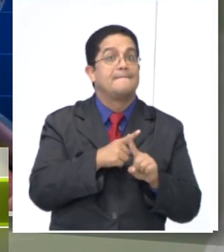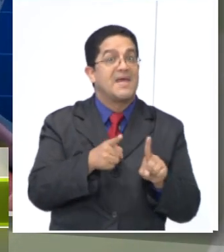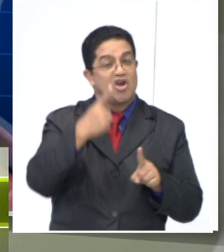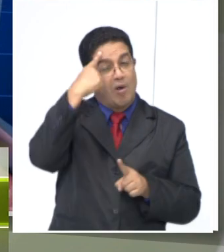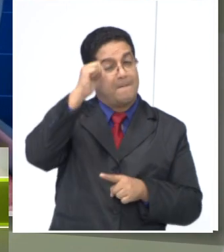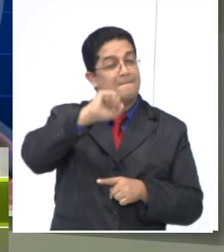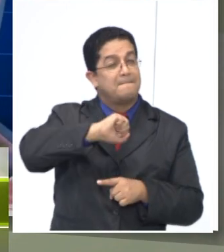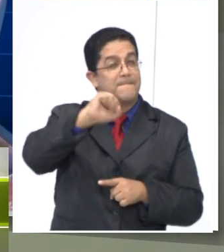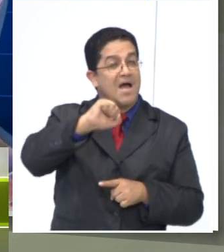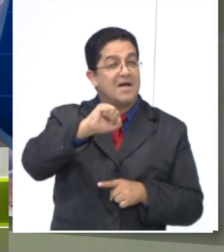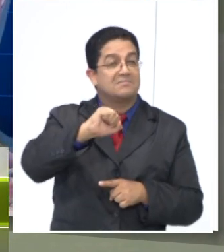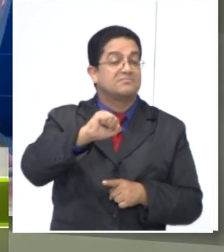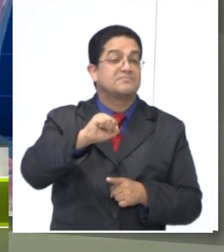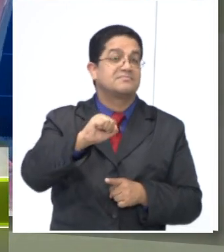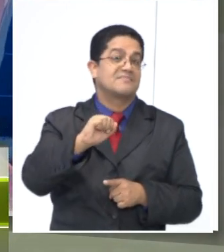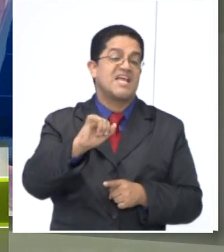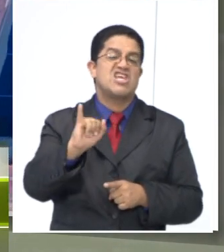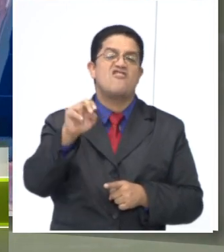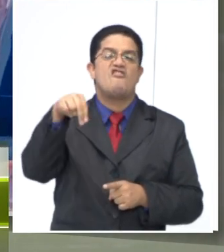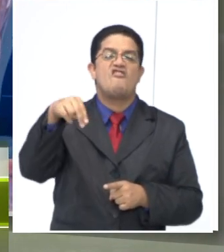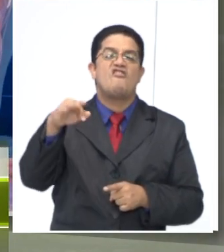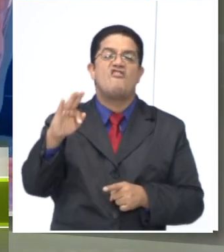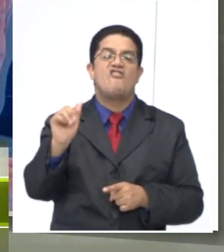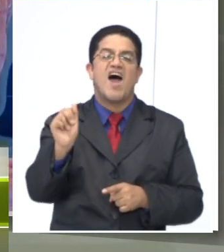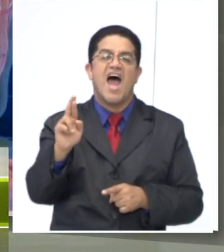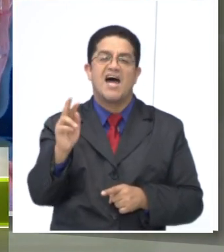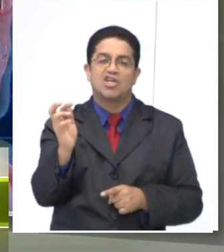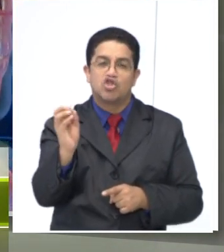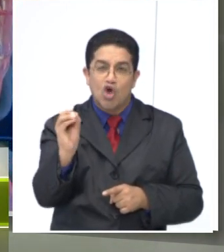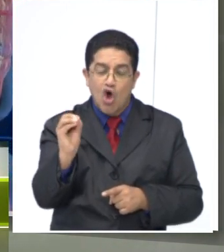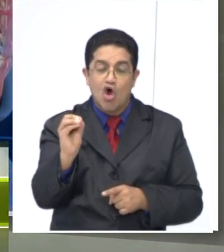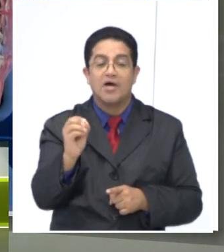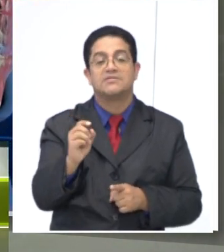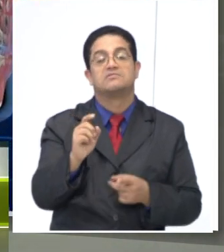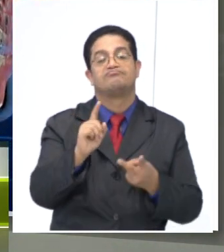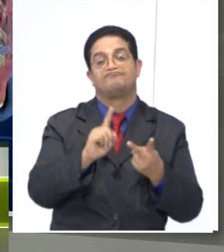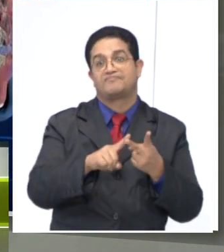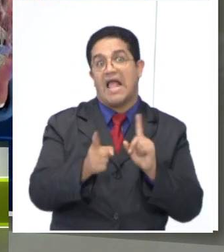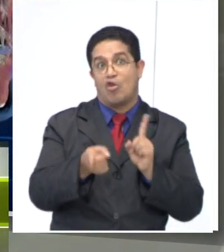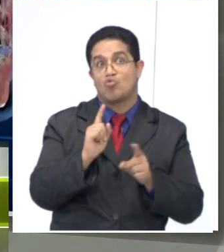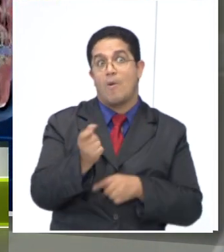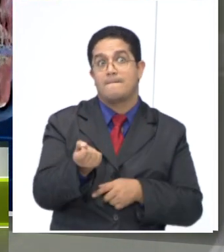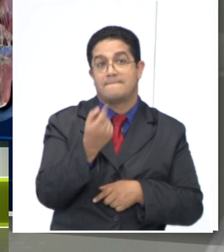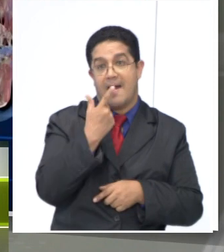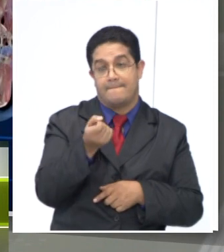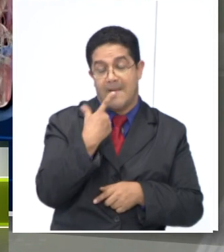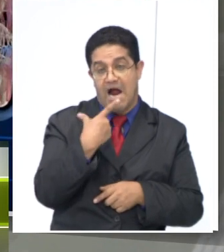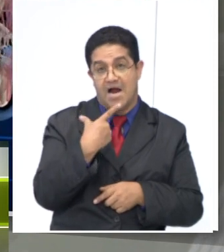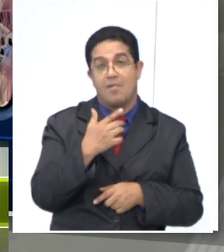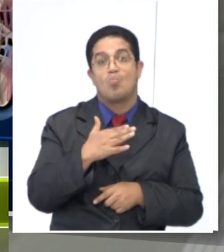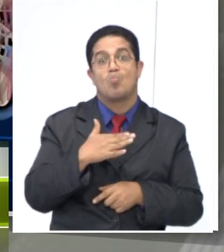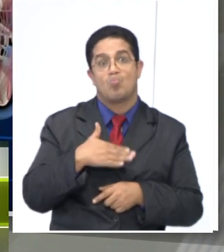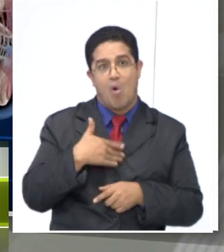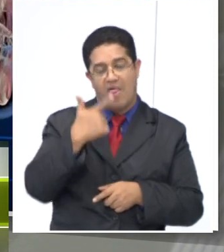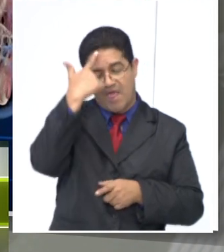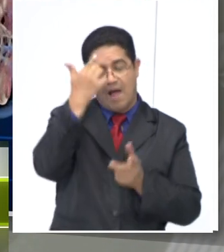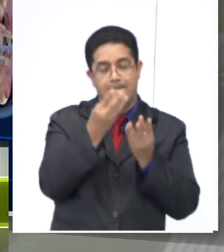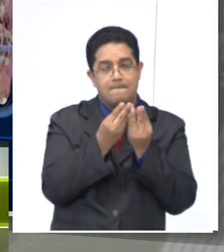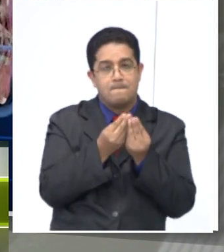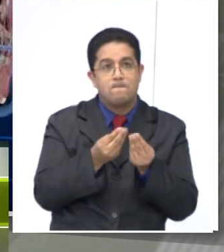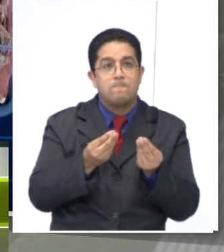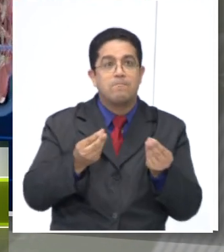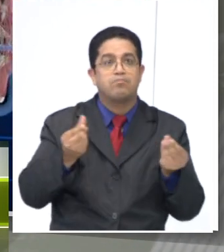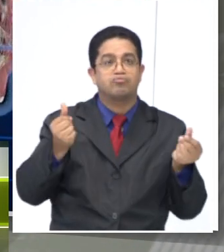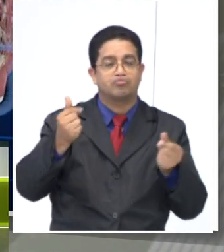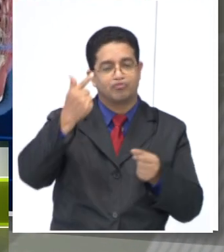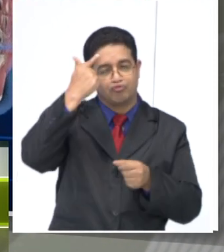ejemplo, una vez que yo ya traté el infarto cerebral a través de ciertos fármacos que pues, pueden generar una dilución o disolver